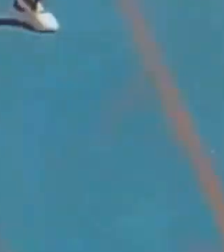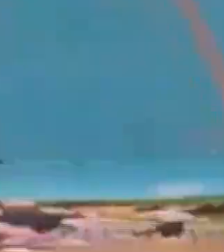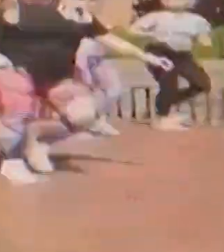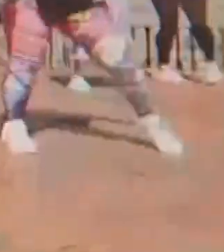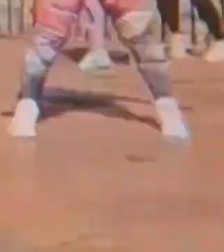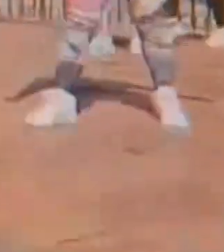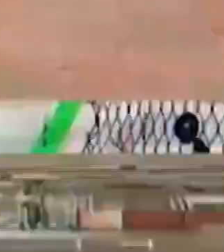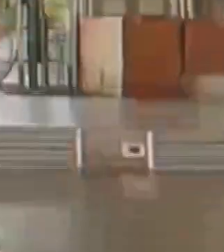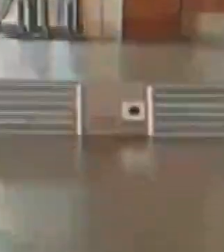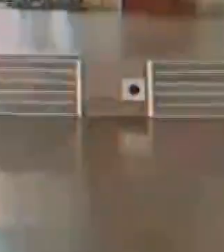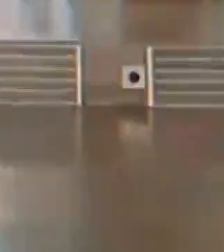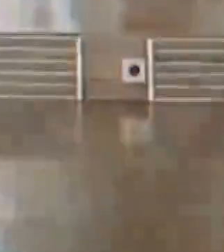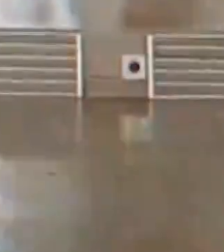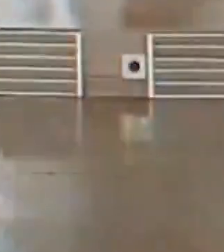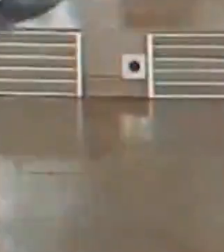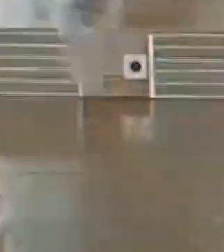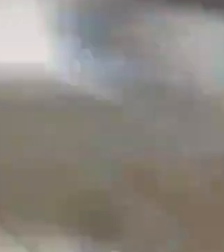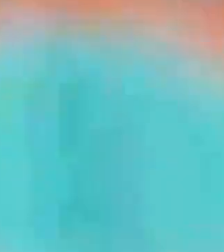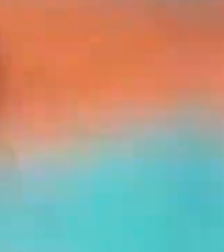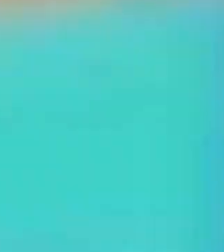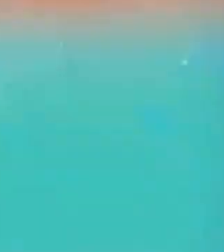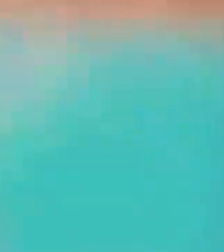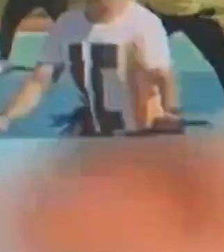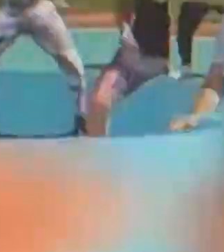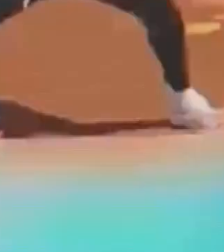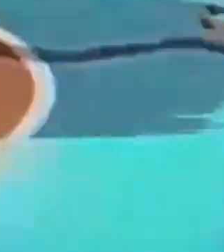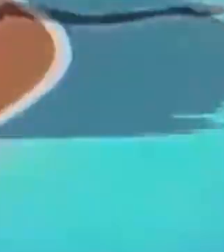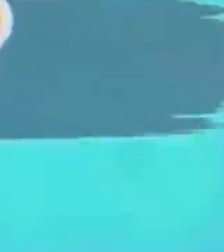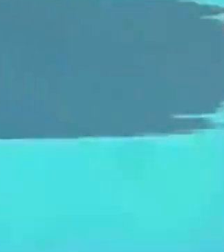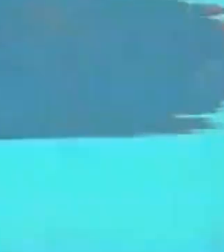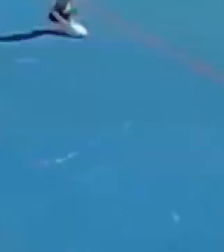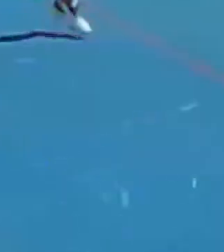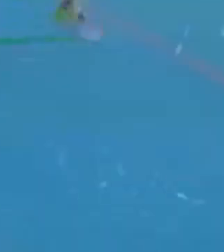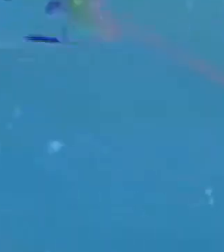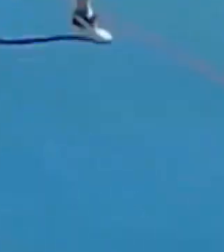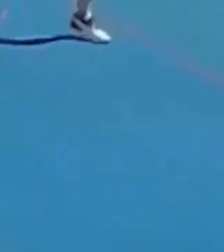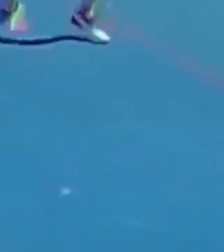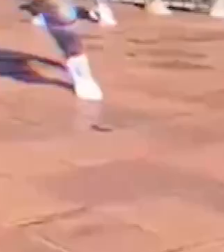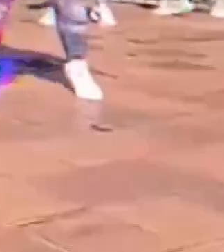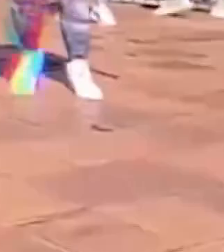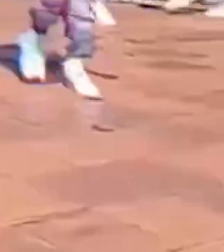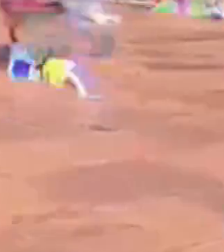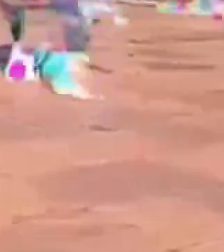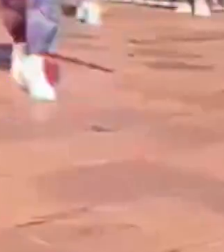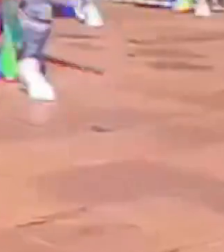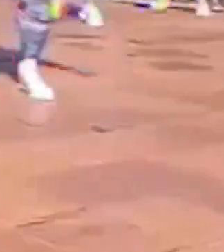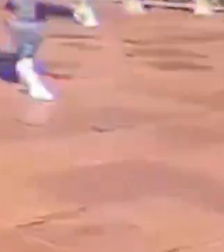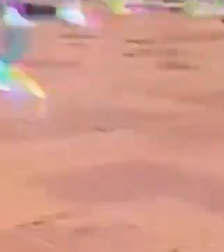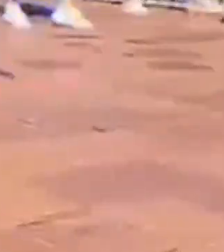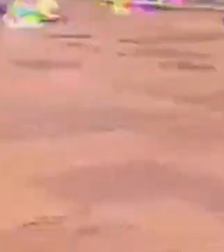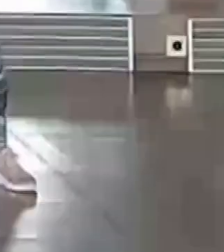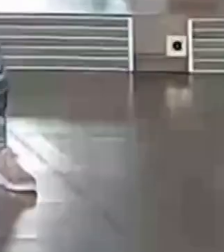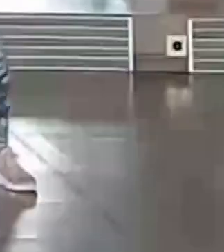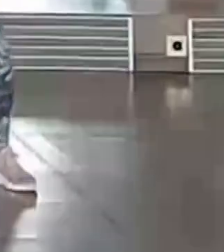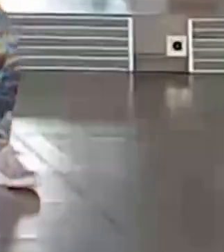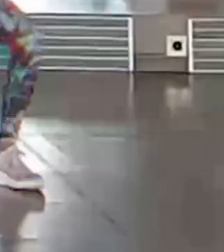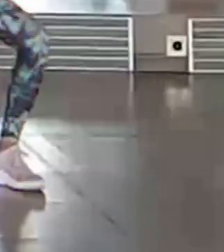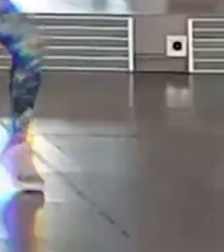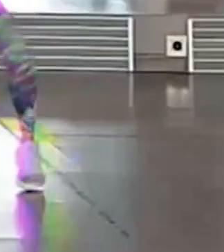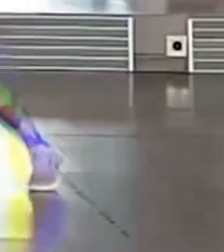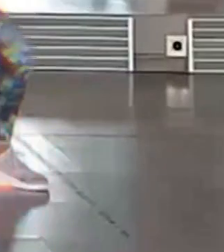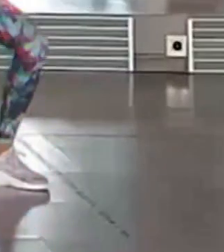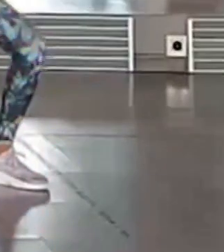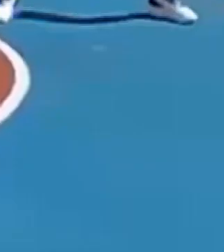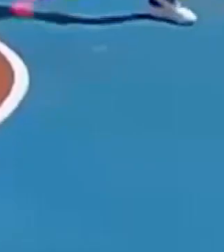Empiece la mañana poniéndole sabor a la vida al ritmo de Cardio Dance y Salsation. Mejore su condición física, su salud y hasta su estado de